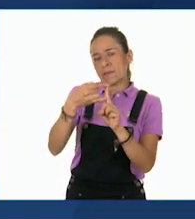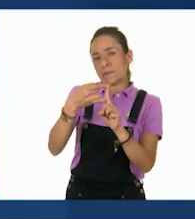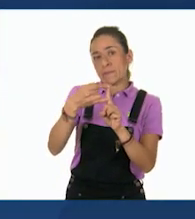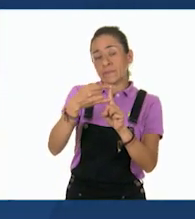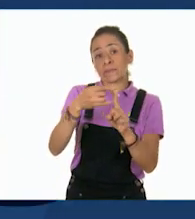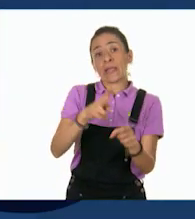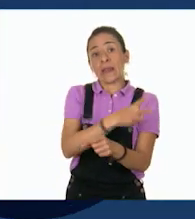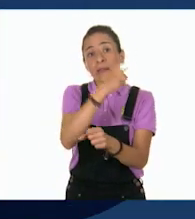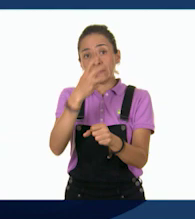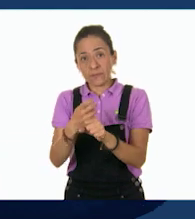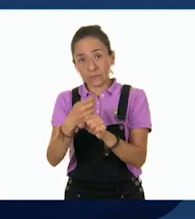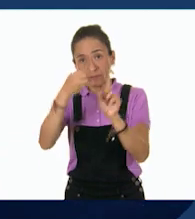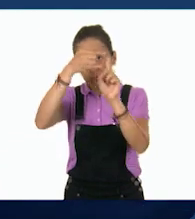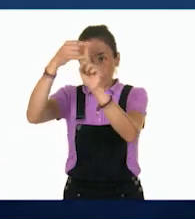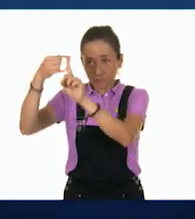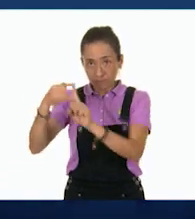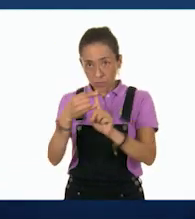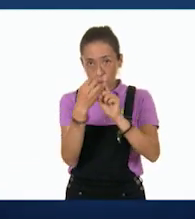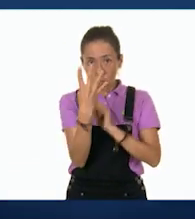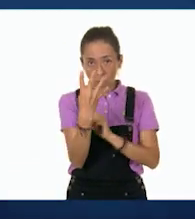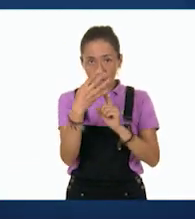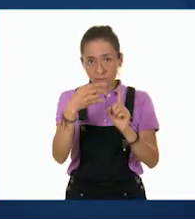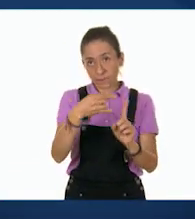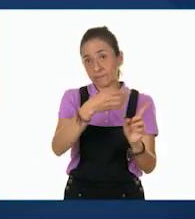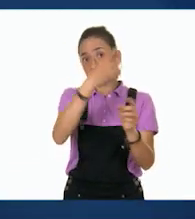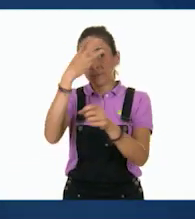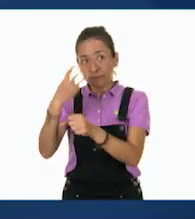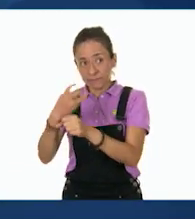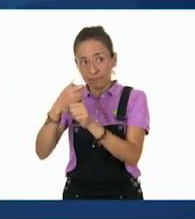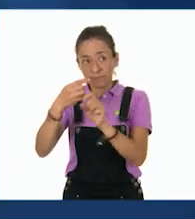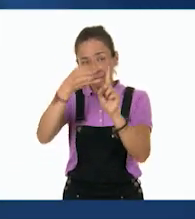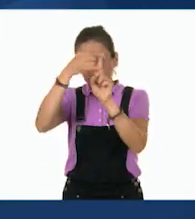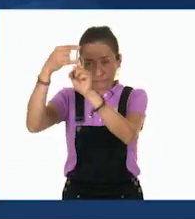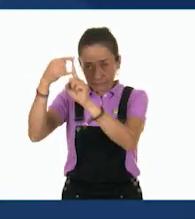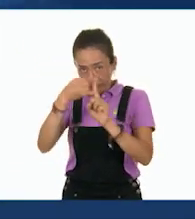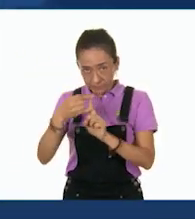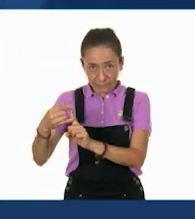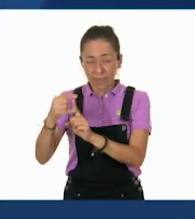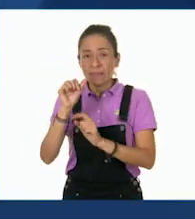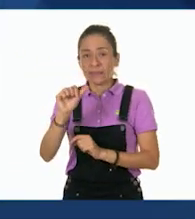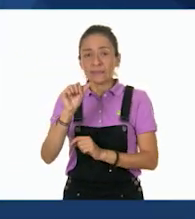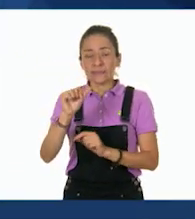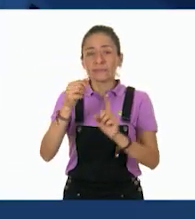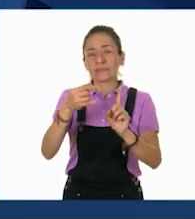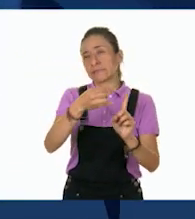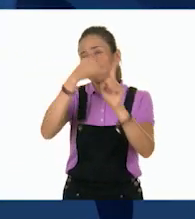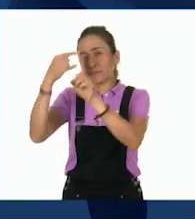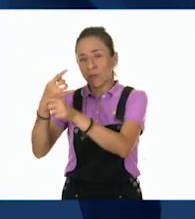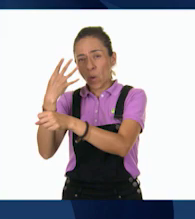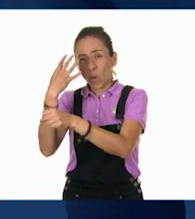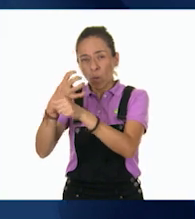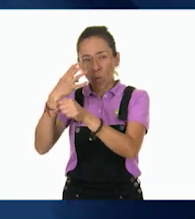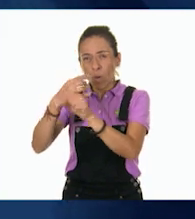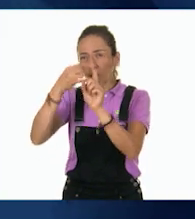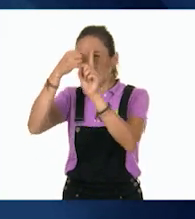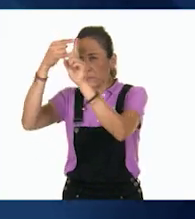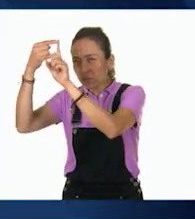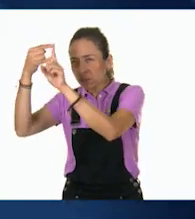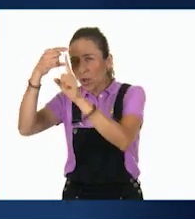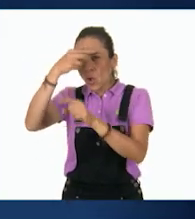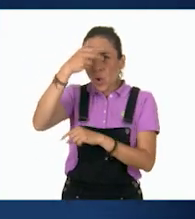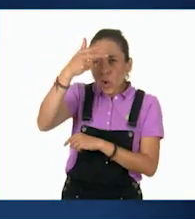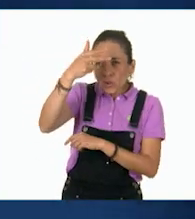4 cuadrados, la tercera tiene 16 cuadrados y la cuarta tiene 8 de este lado y 8